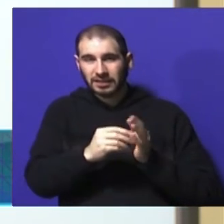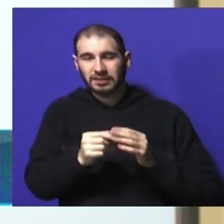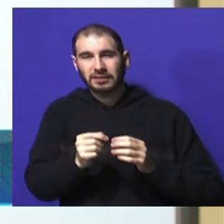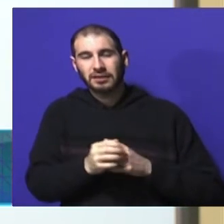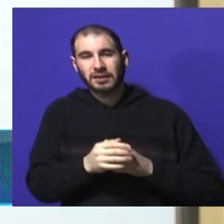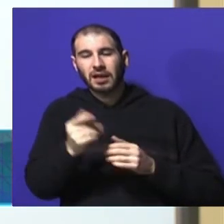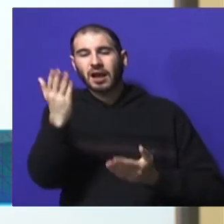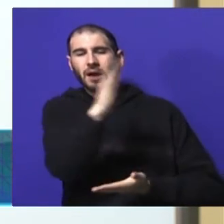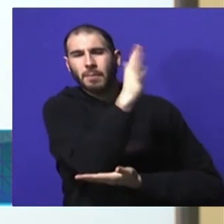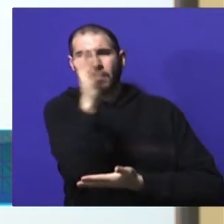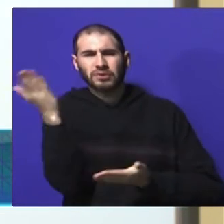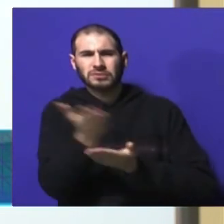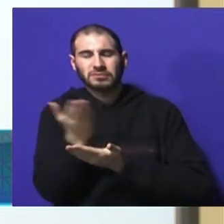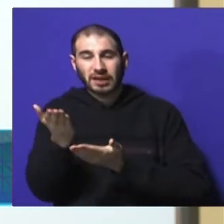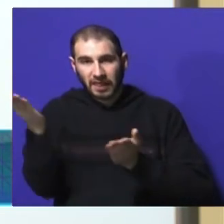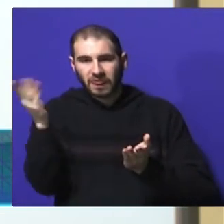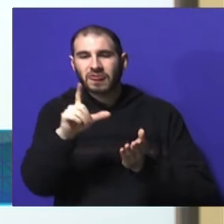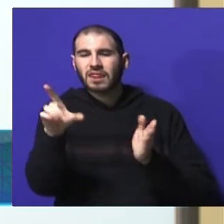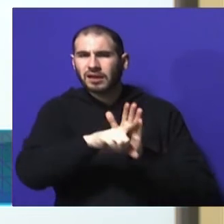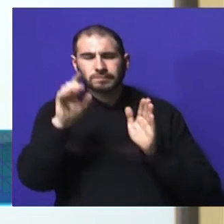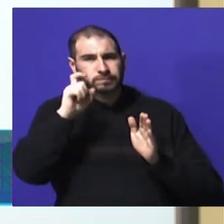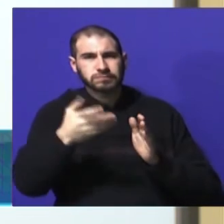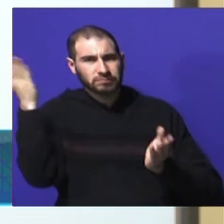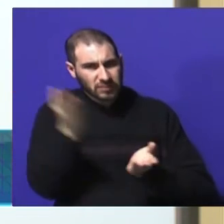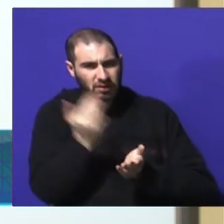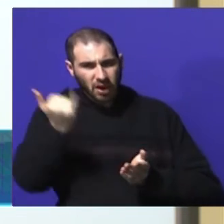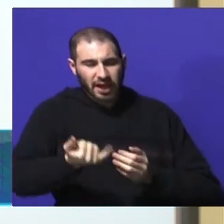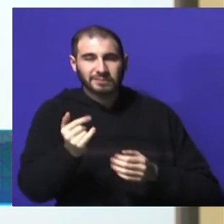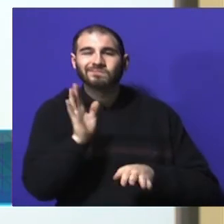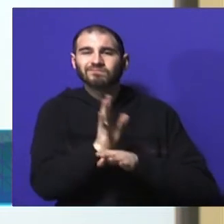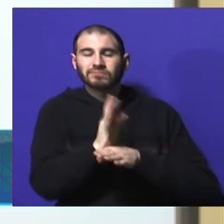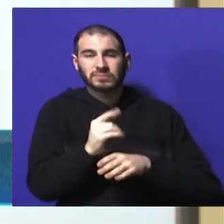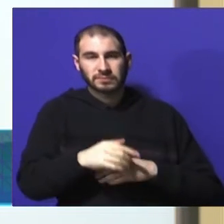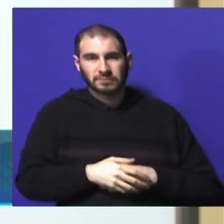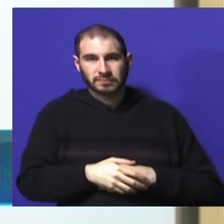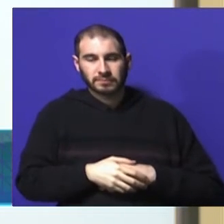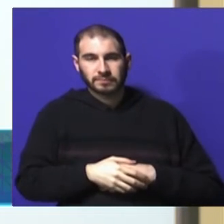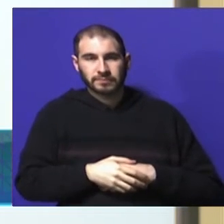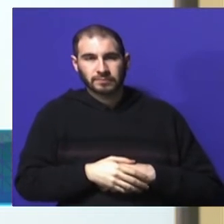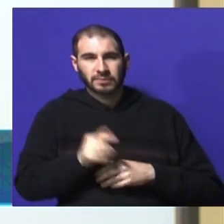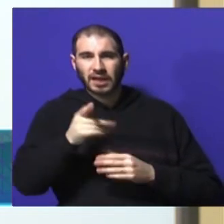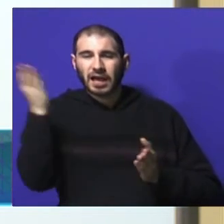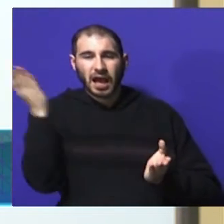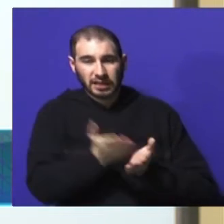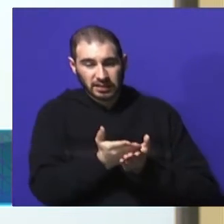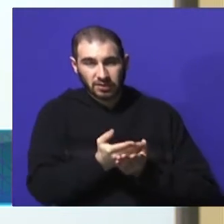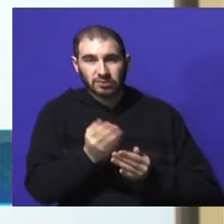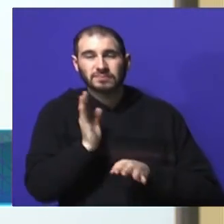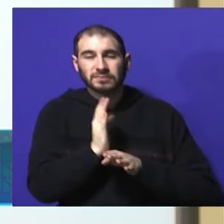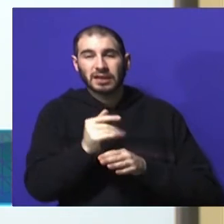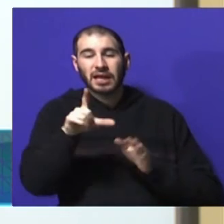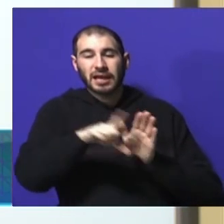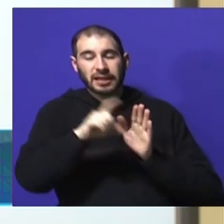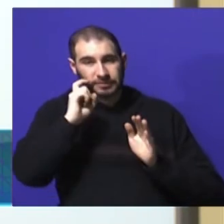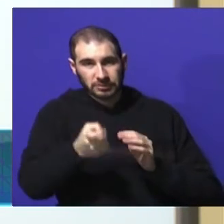el desmonte como delito penal, lo cual ya entonces haría que el castigo para los que infringen la ley